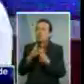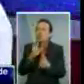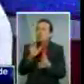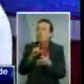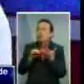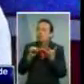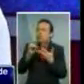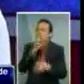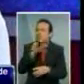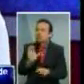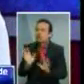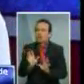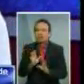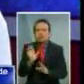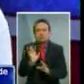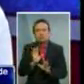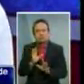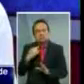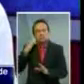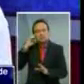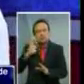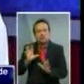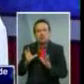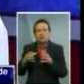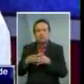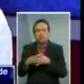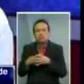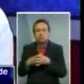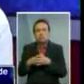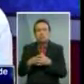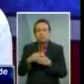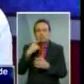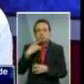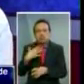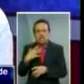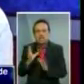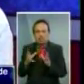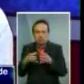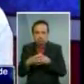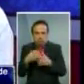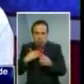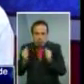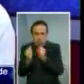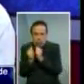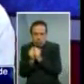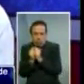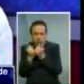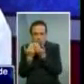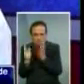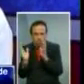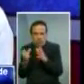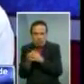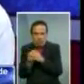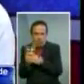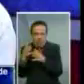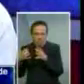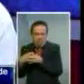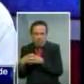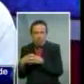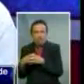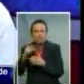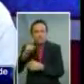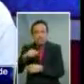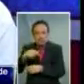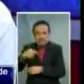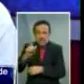quiero cuantificar, pero yo por lo menos hoy día sé que tenemos un número importante de personas que va a estar trabajando con nosotros. Nosotros esperamos lo que esperamos, ojalá de aquí a